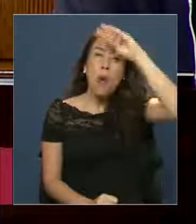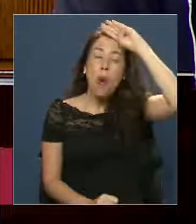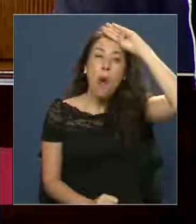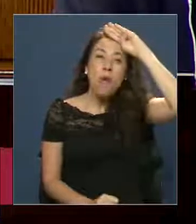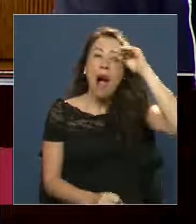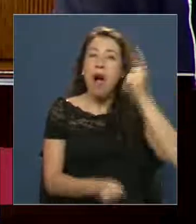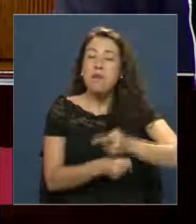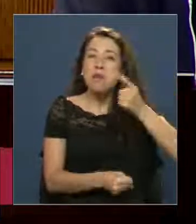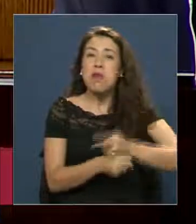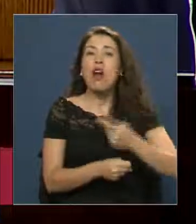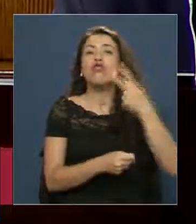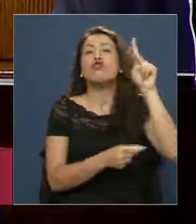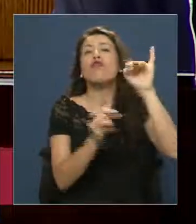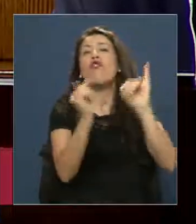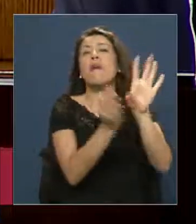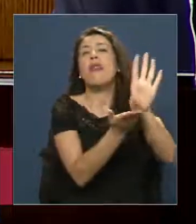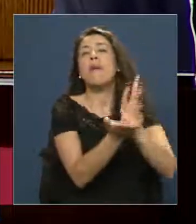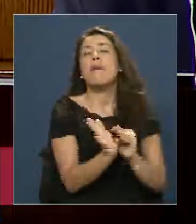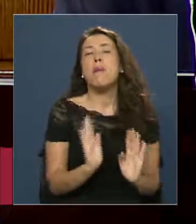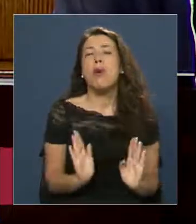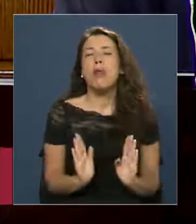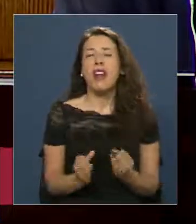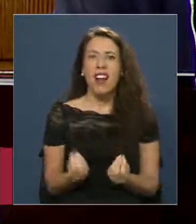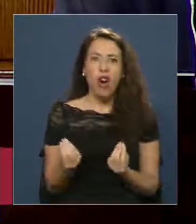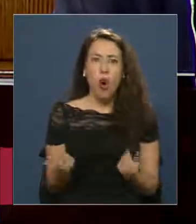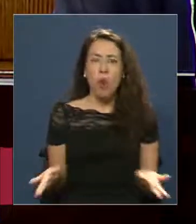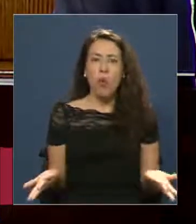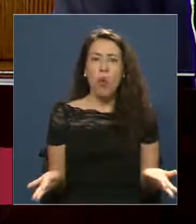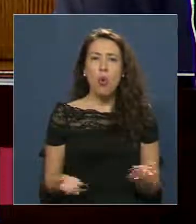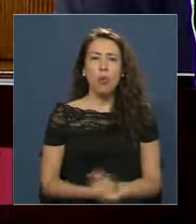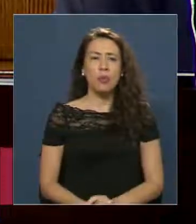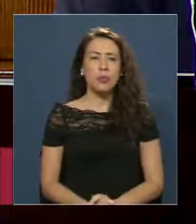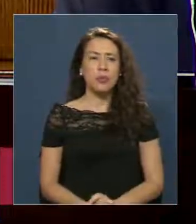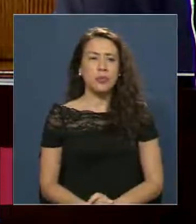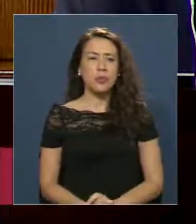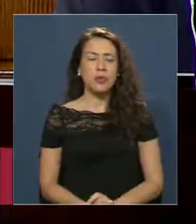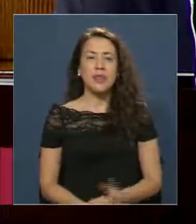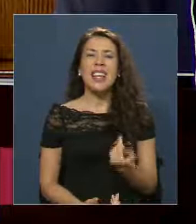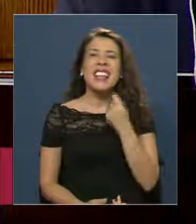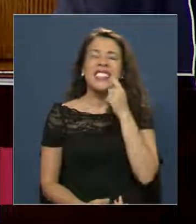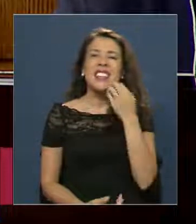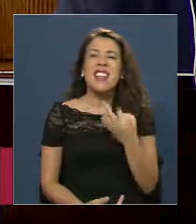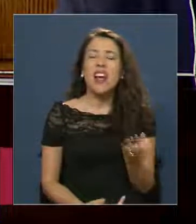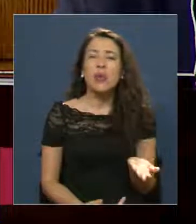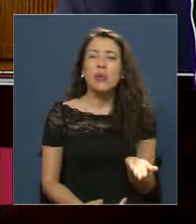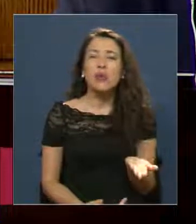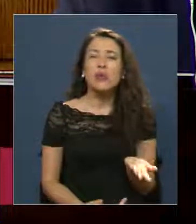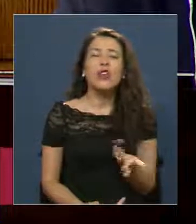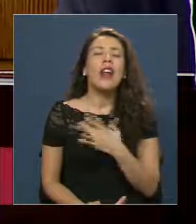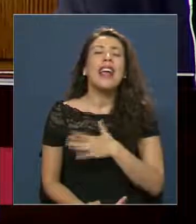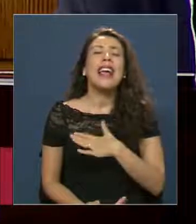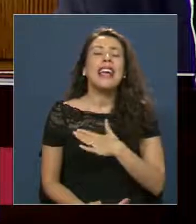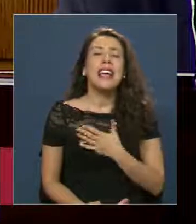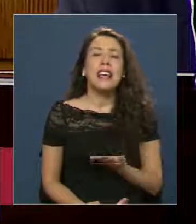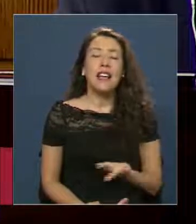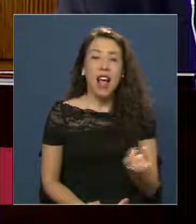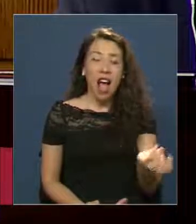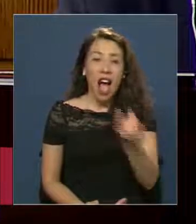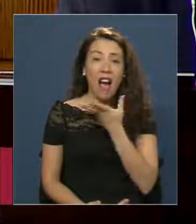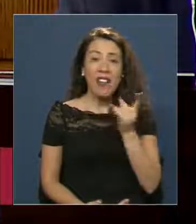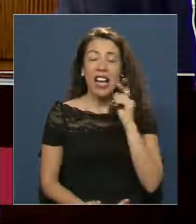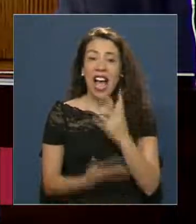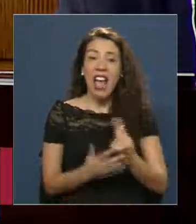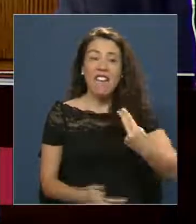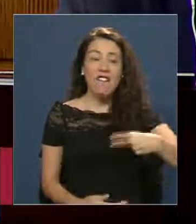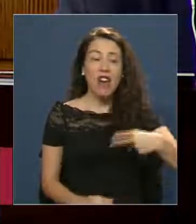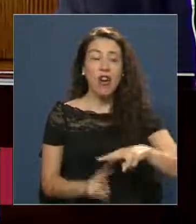es su propio modelo. ¿En qué quedamos? ¿Qué es exactamente entonces lo que quieren? ¿Decirnos que tienen un